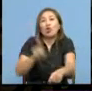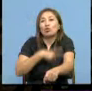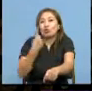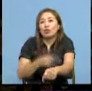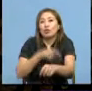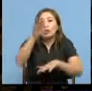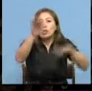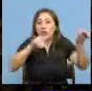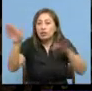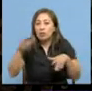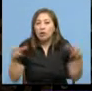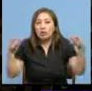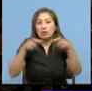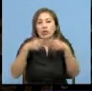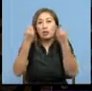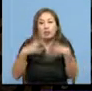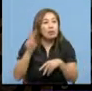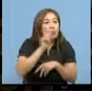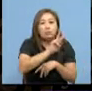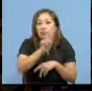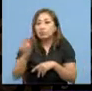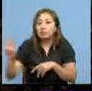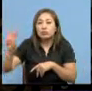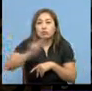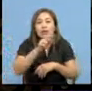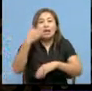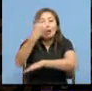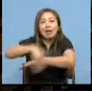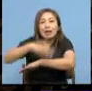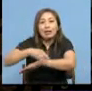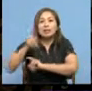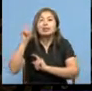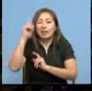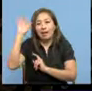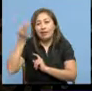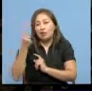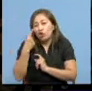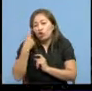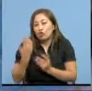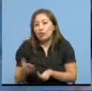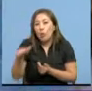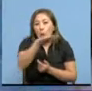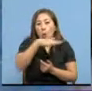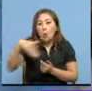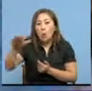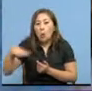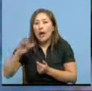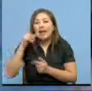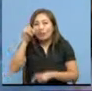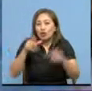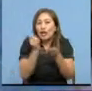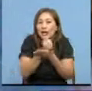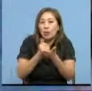convocamos a los voluntarios y empezamos a recorrer las calles generalmente hacemos zonas que ya conocemos donde los muchachos ya nos esperan